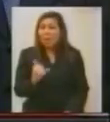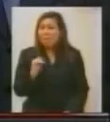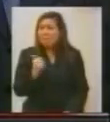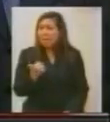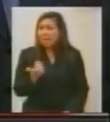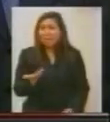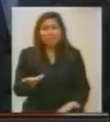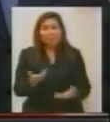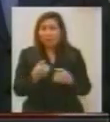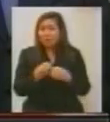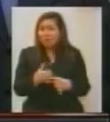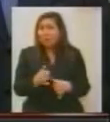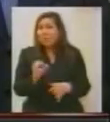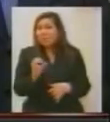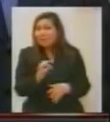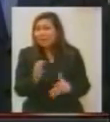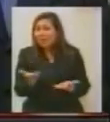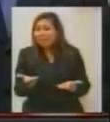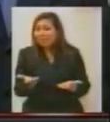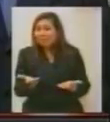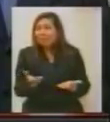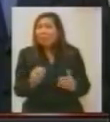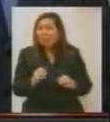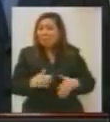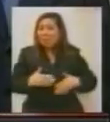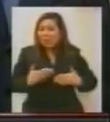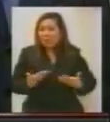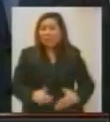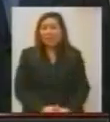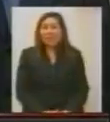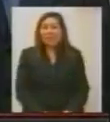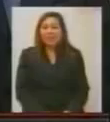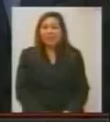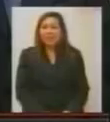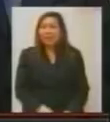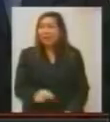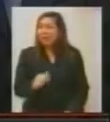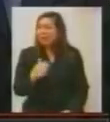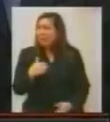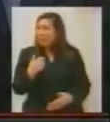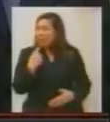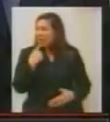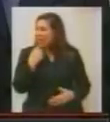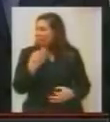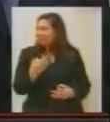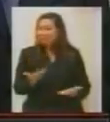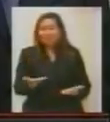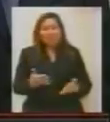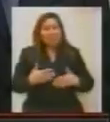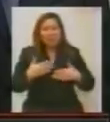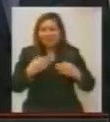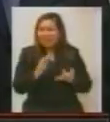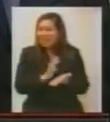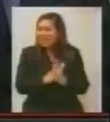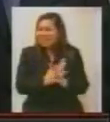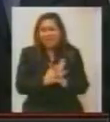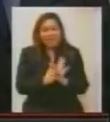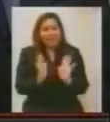no va a haber otra renuncia en su bancada o todavía hay esa posibilidad? No, yo no le puedo asegurar